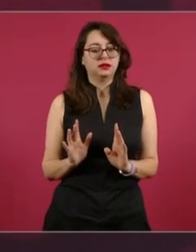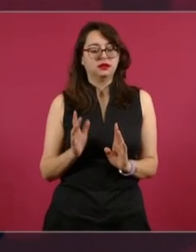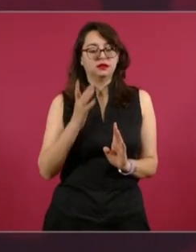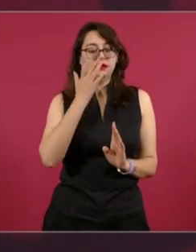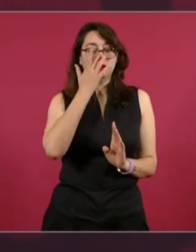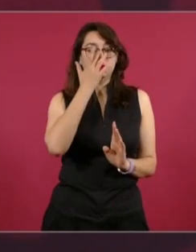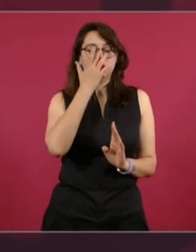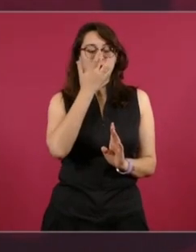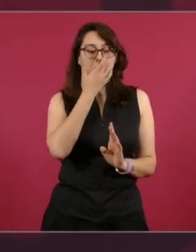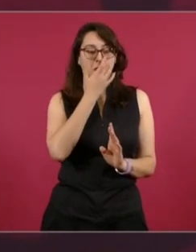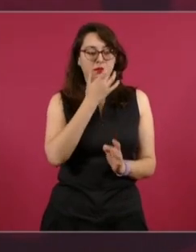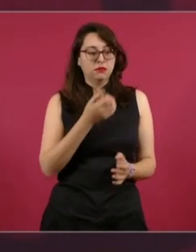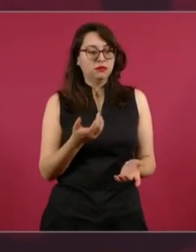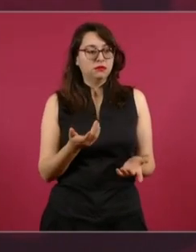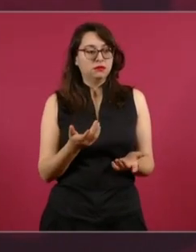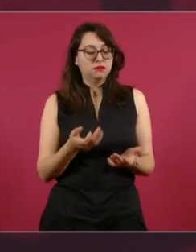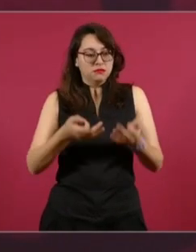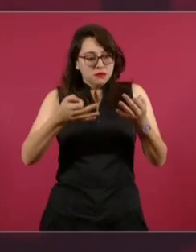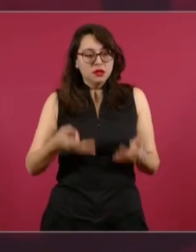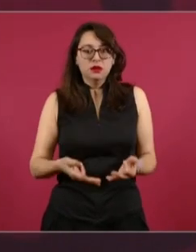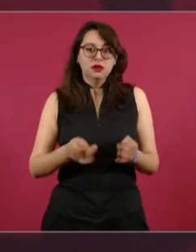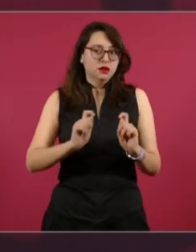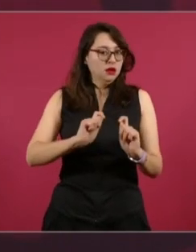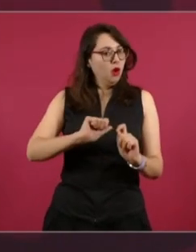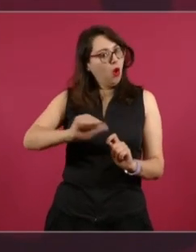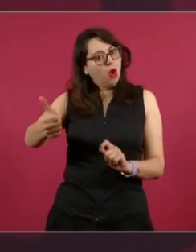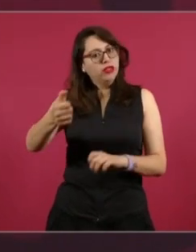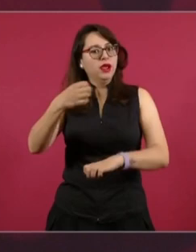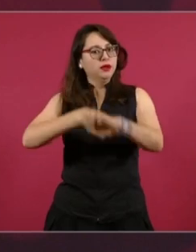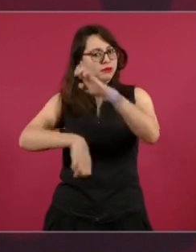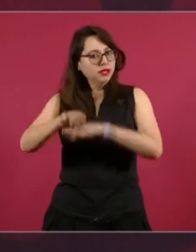la empresa formalmente,